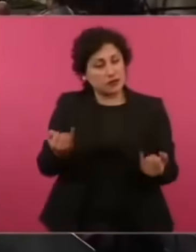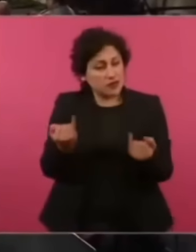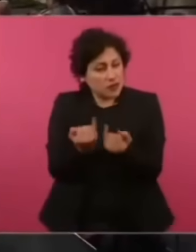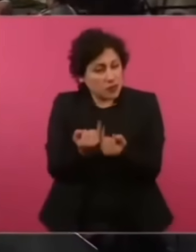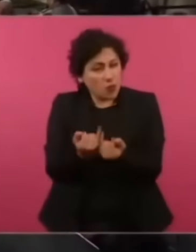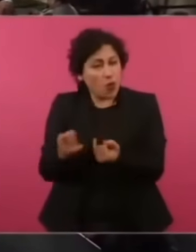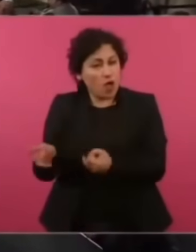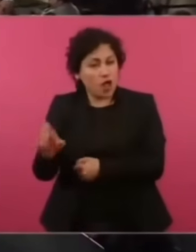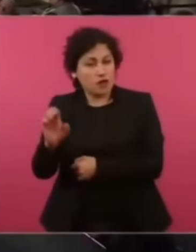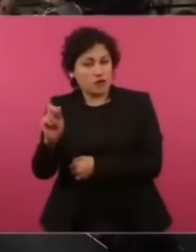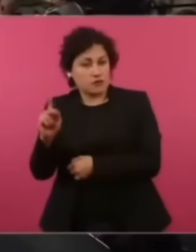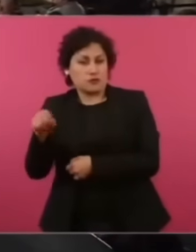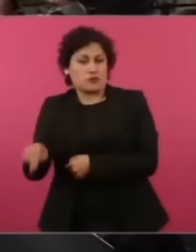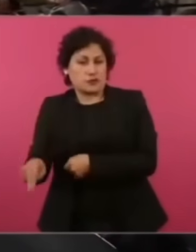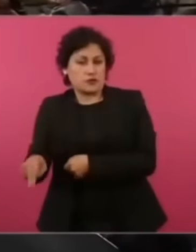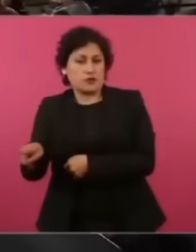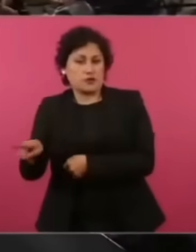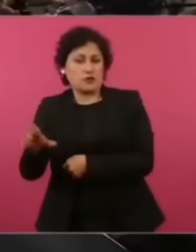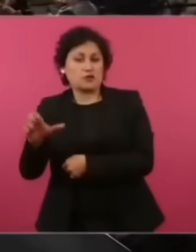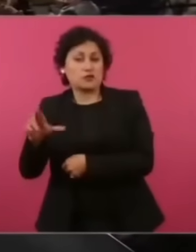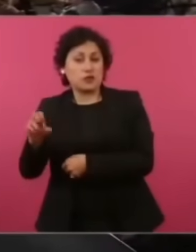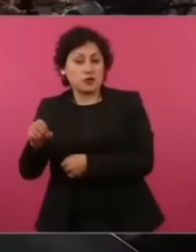pues no es